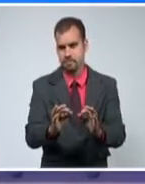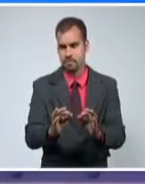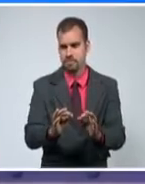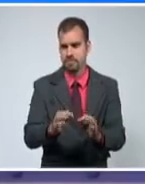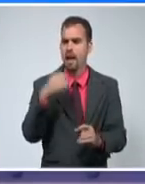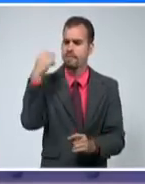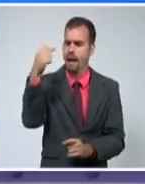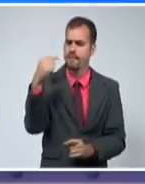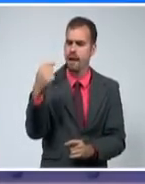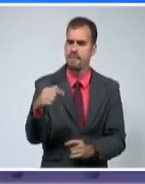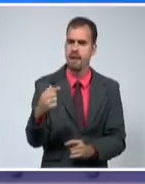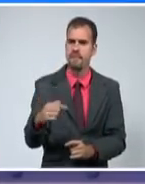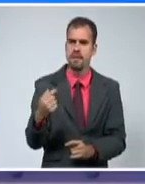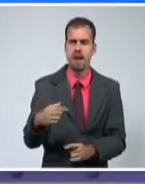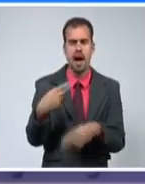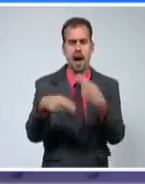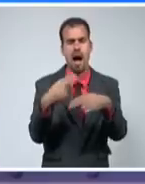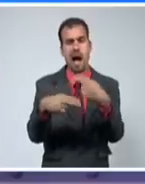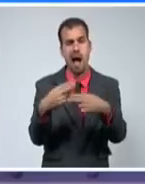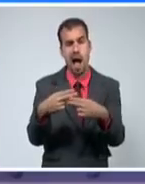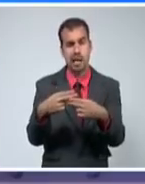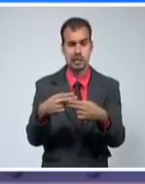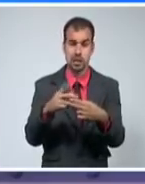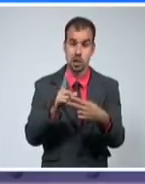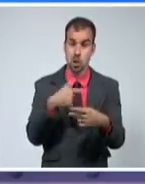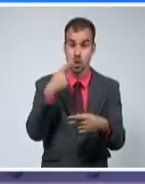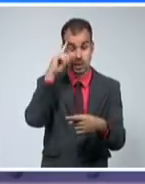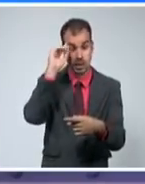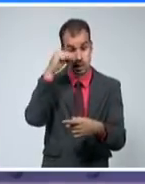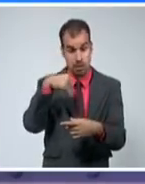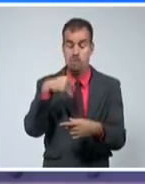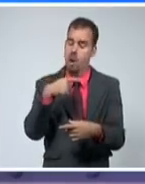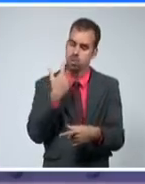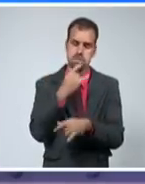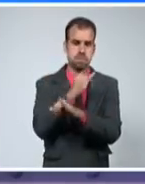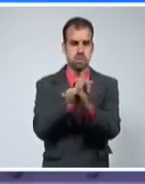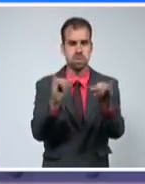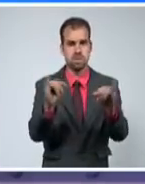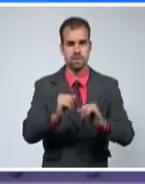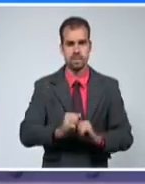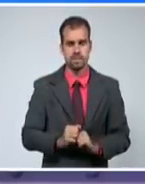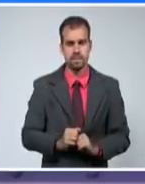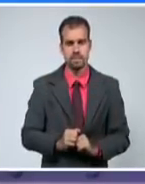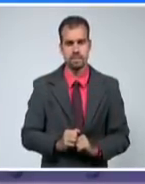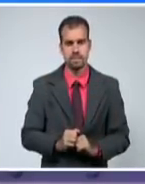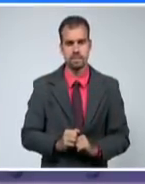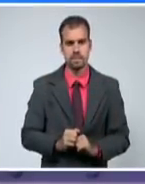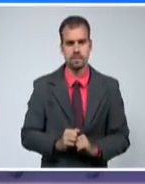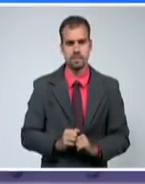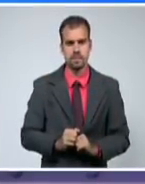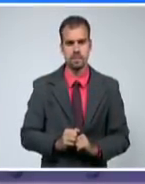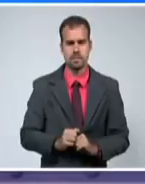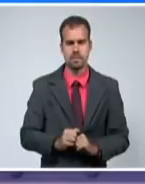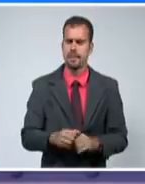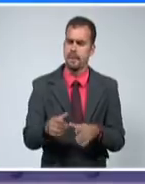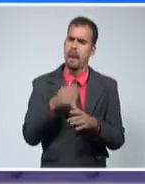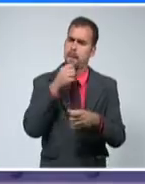subversivas de las que nosotros tengamos noticias es elemental en el periodismo en la comunicación en la vida misma en general